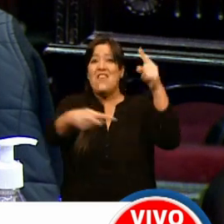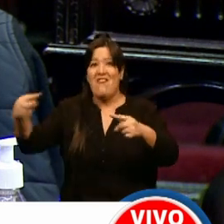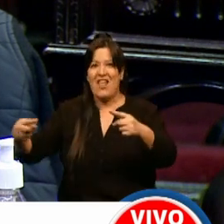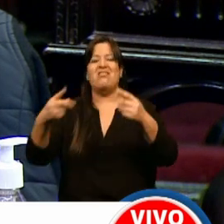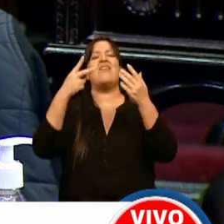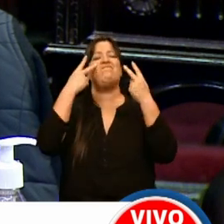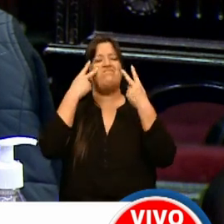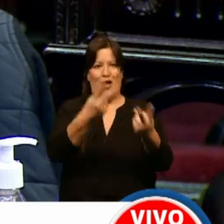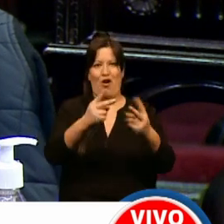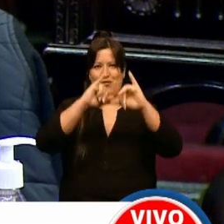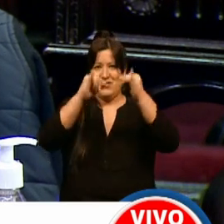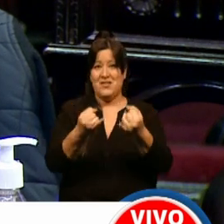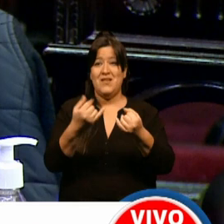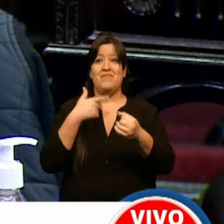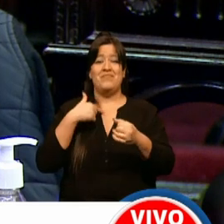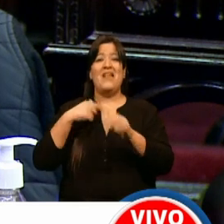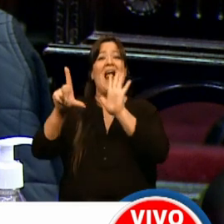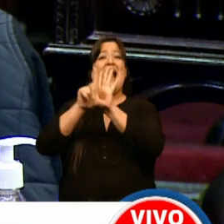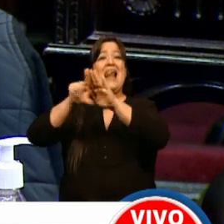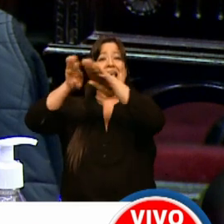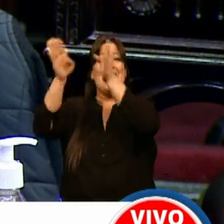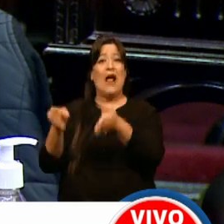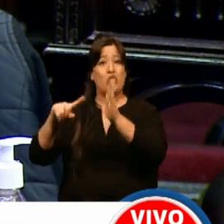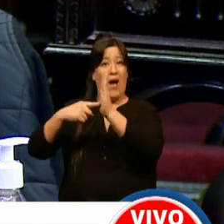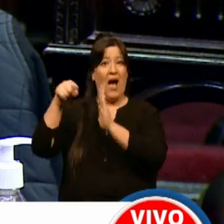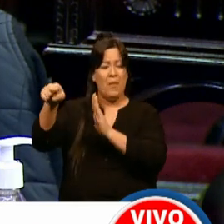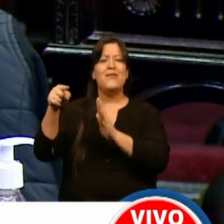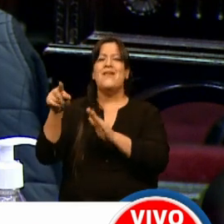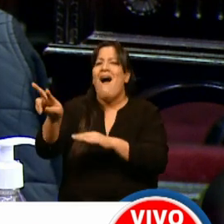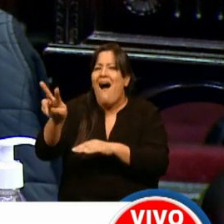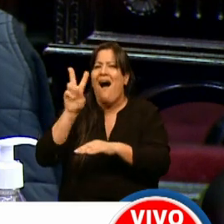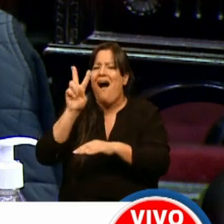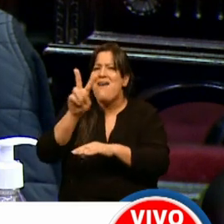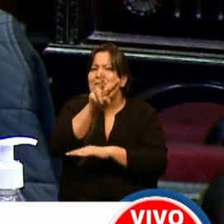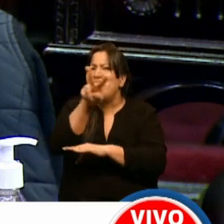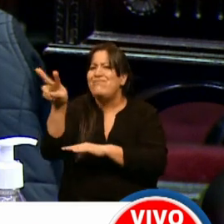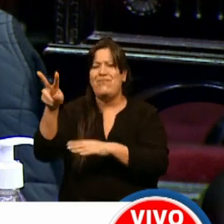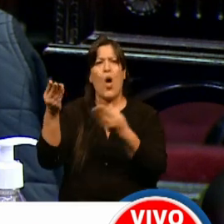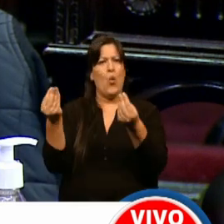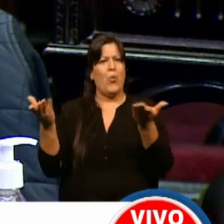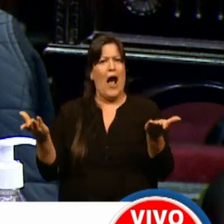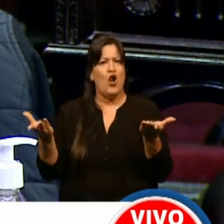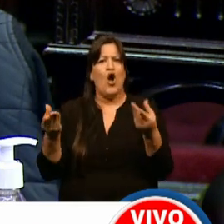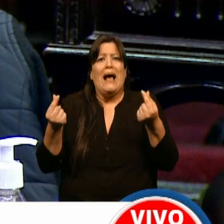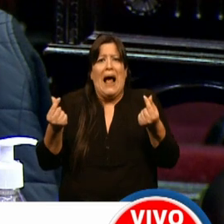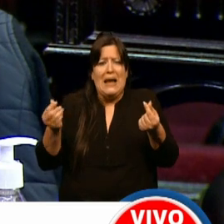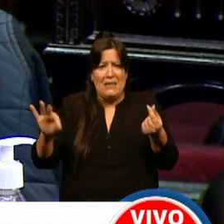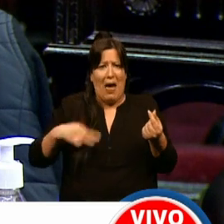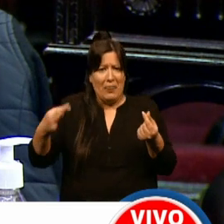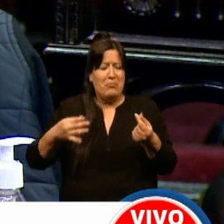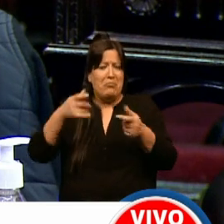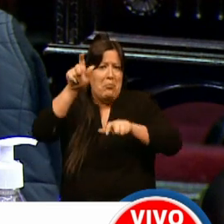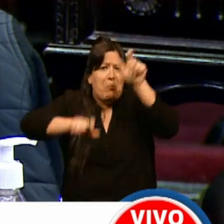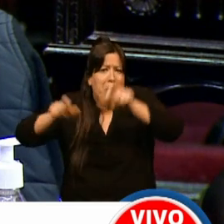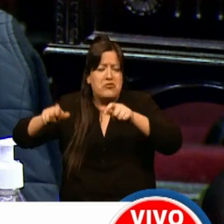mi paso por la legislatura porteña me permitió conocer de cerca y valorar la calidad humana de quienes llevan